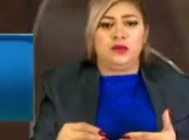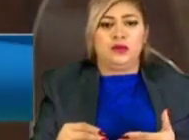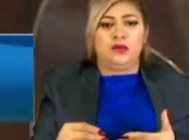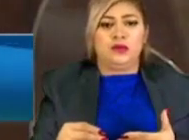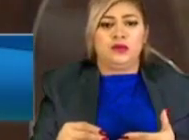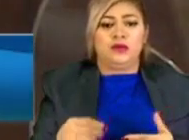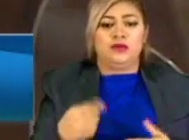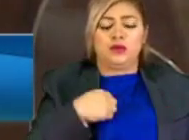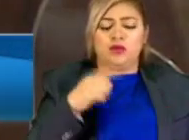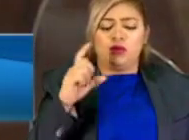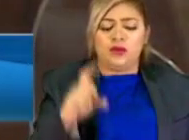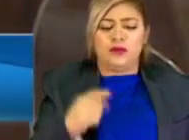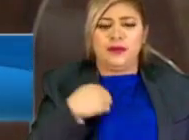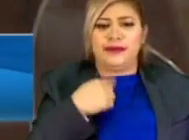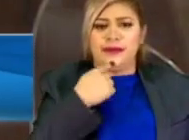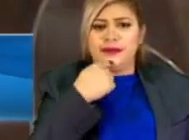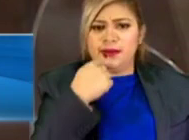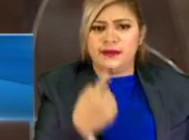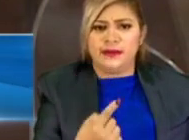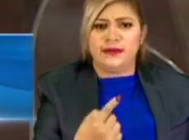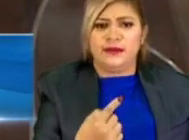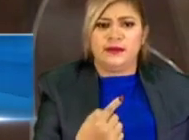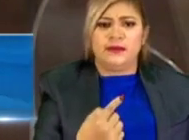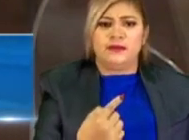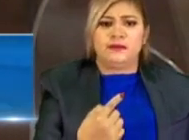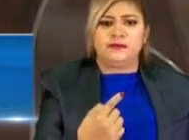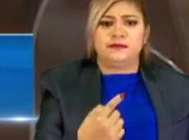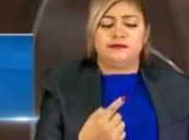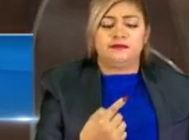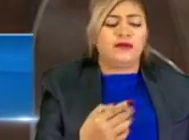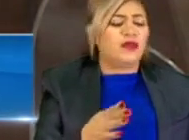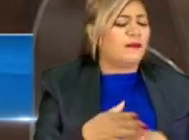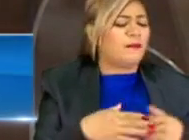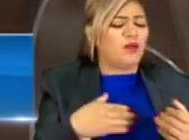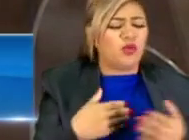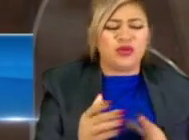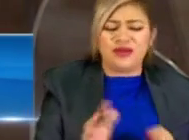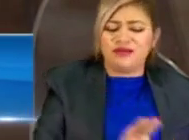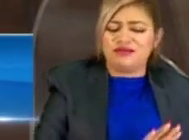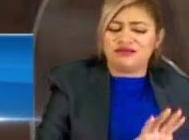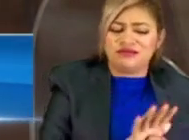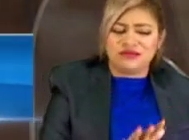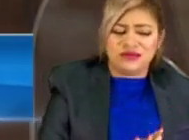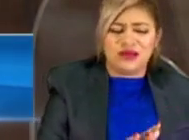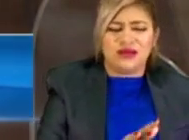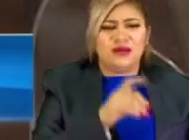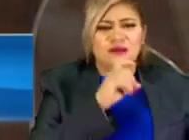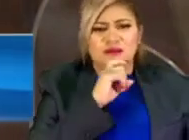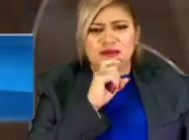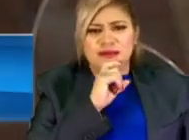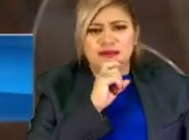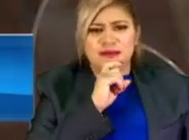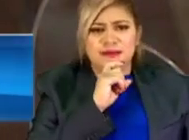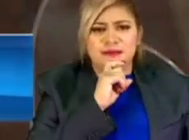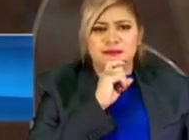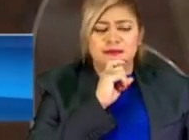Debo destacar que a pesar de la pandemia y sus consecuentes